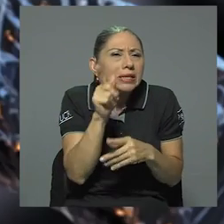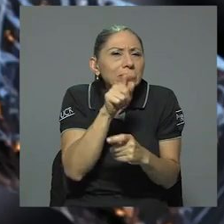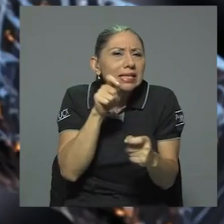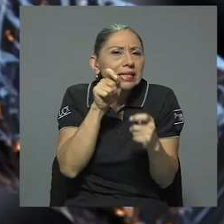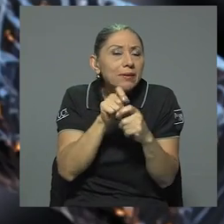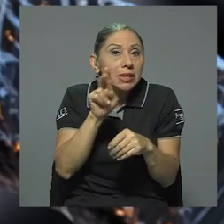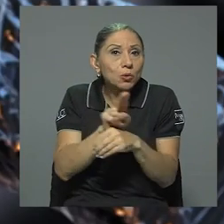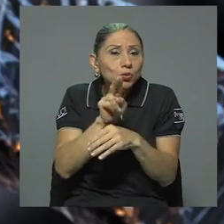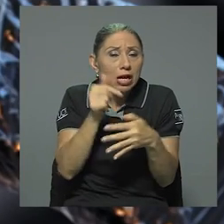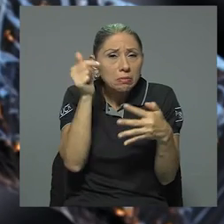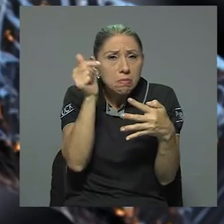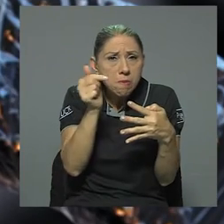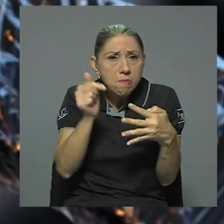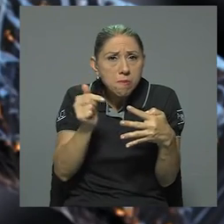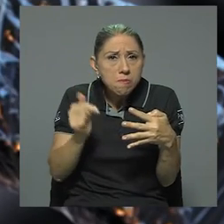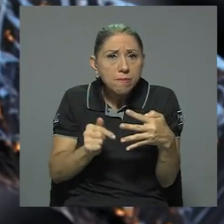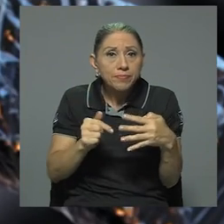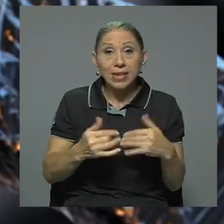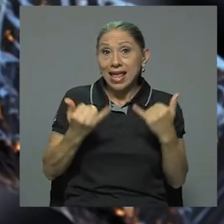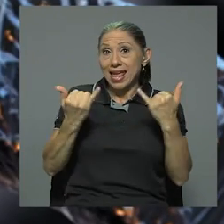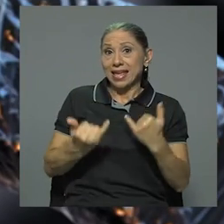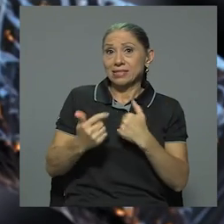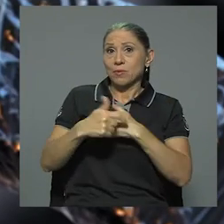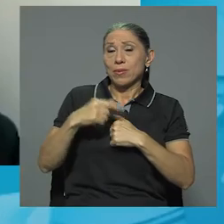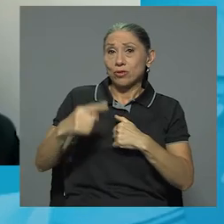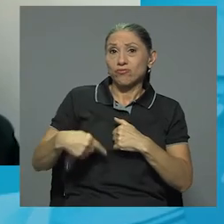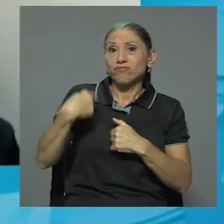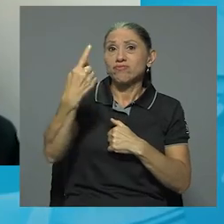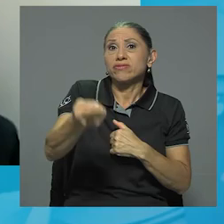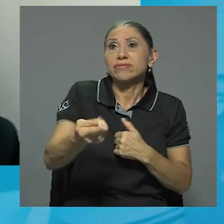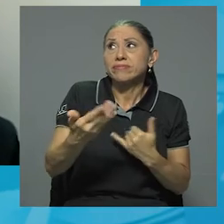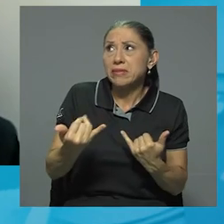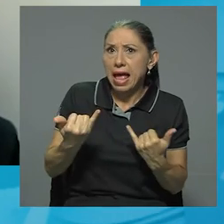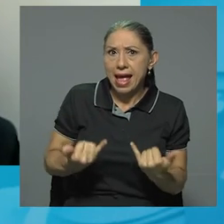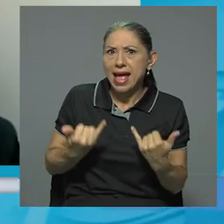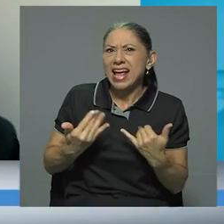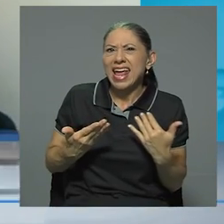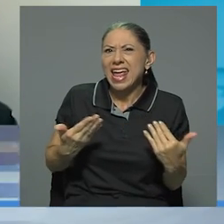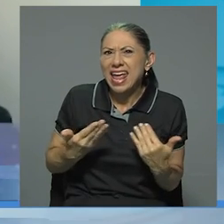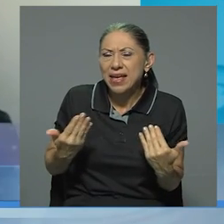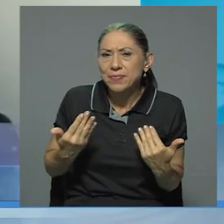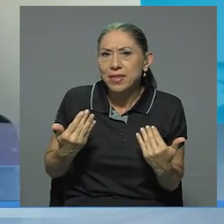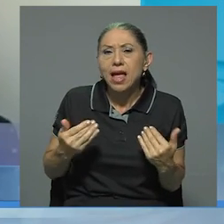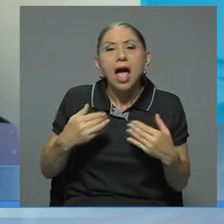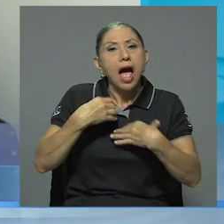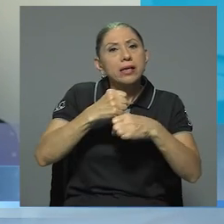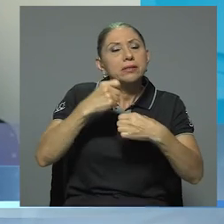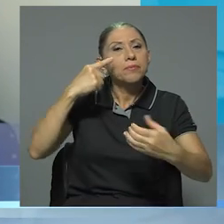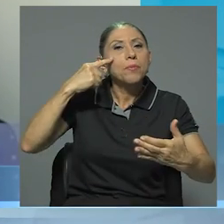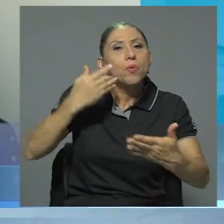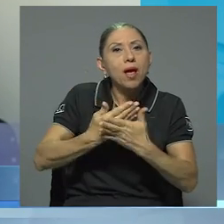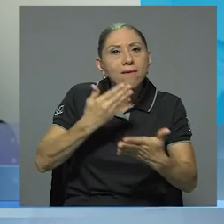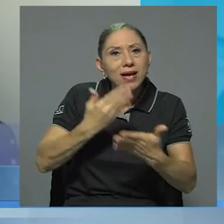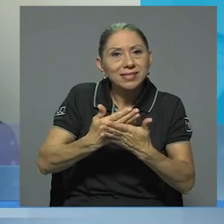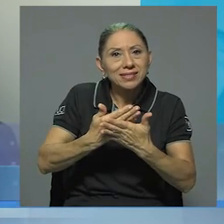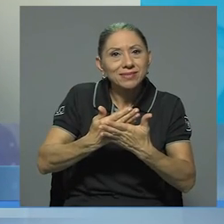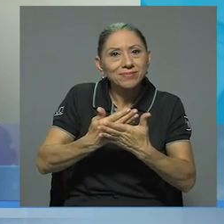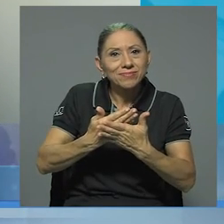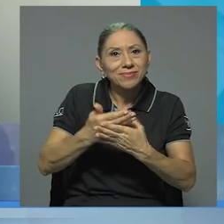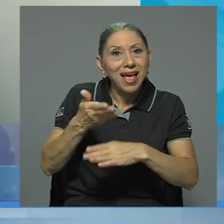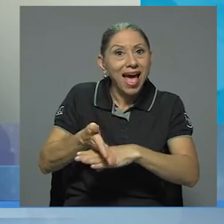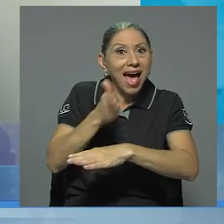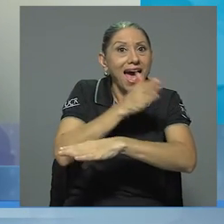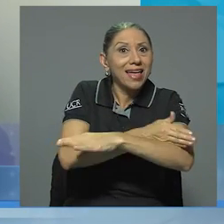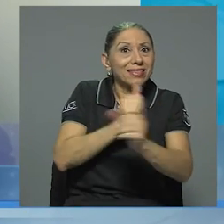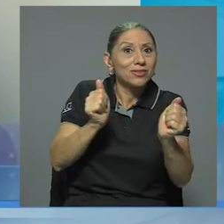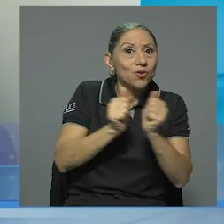emplear. Nuestro siguiente paso en este momento es en el que estamos, que sería el de realizar pruebas, ¿verdad? Preclínicas,